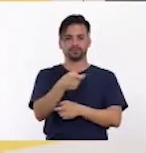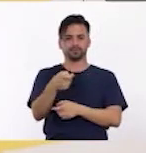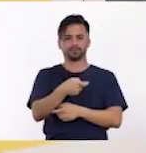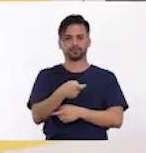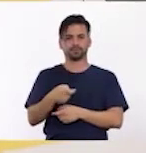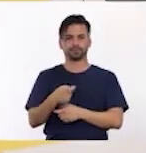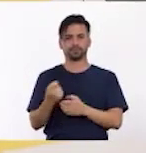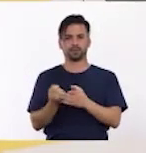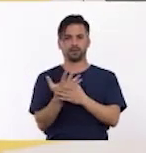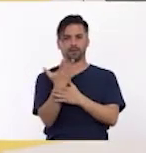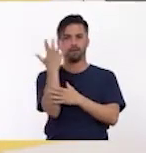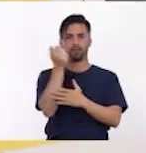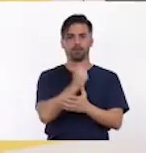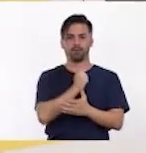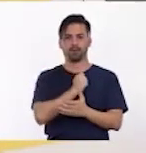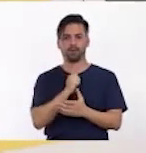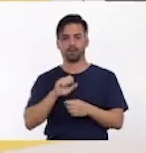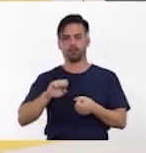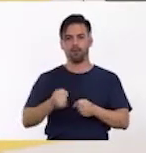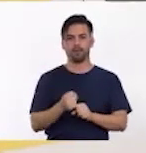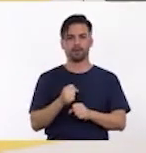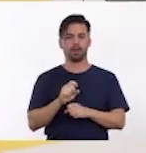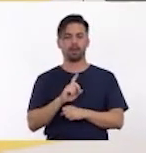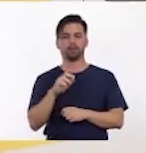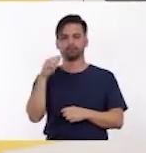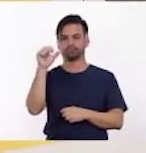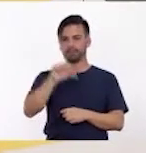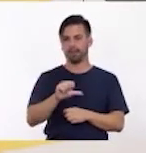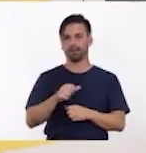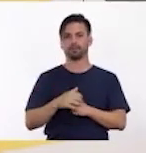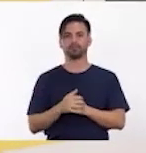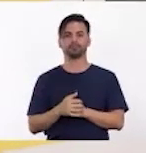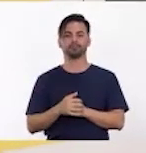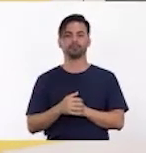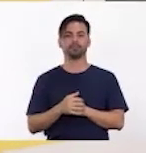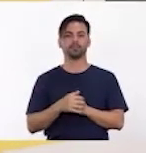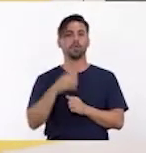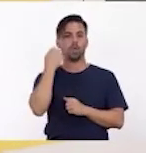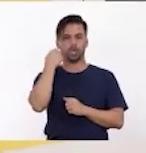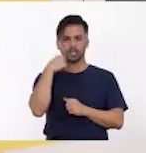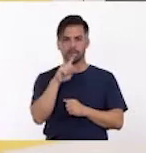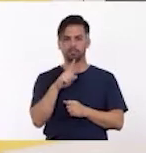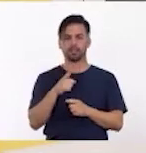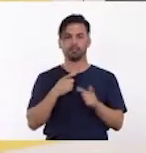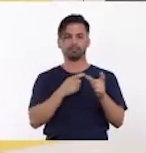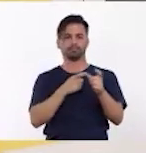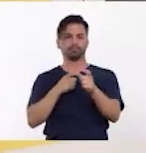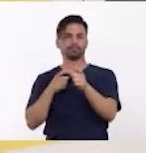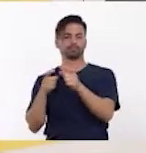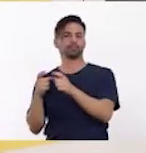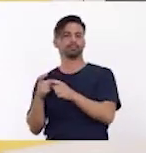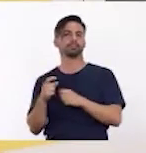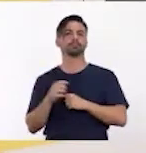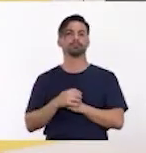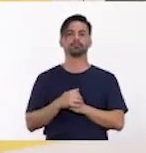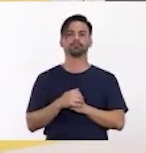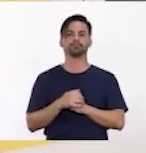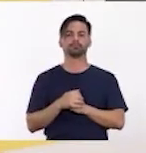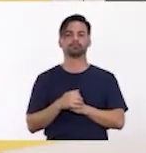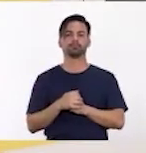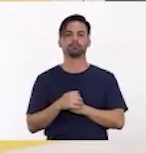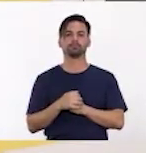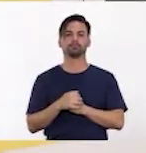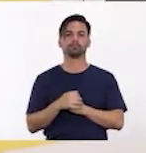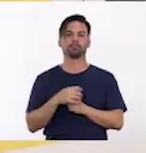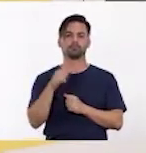ella inadecuadamente, tanto por las armas durante la guerra, como por los malos depósitos de las